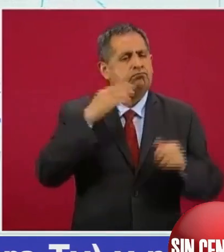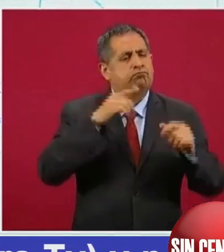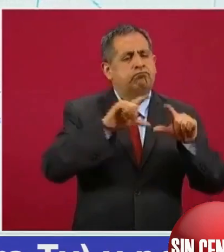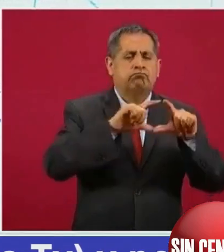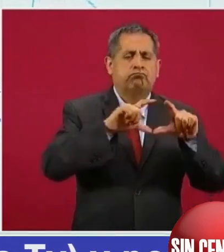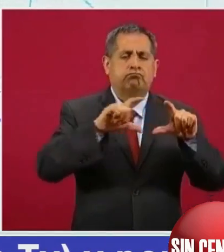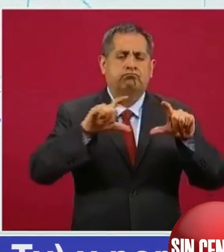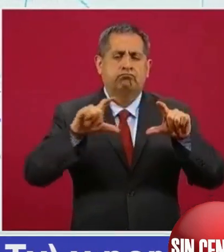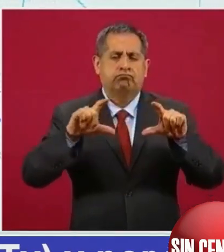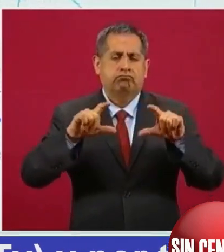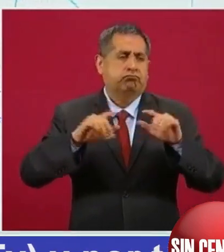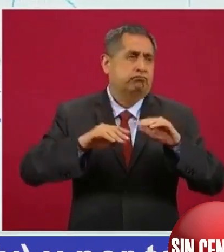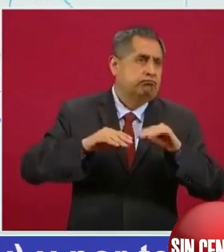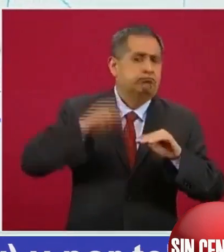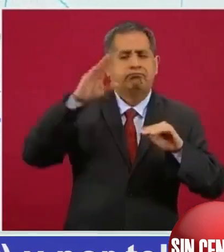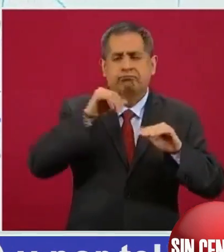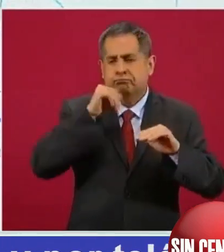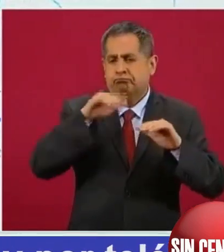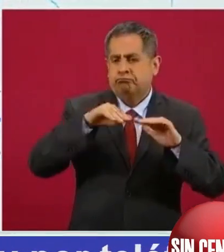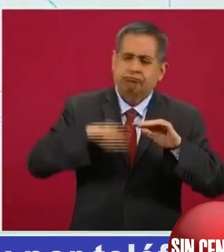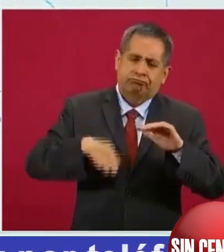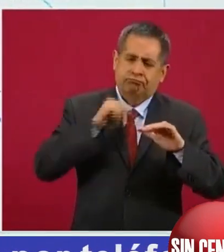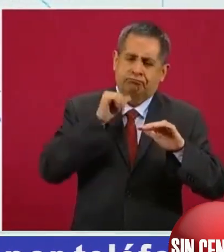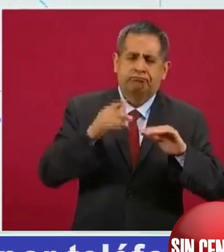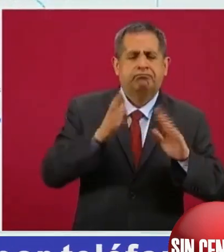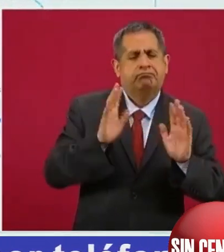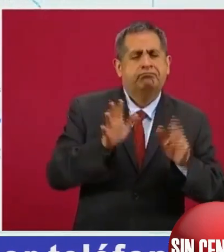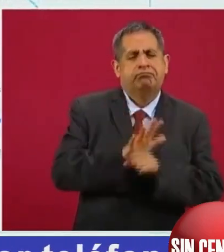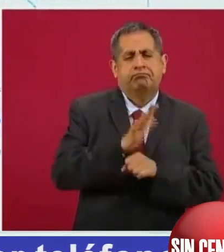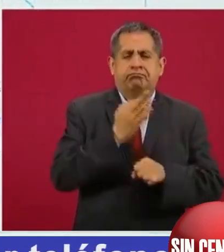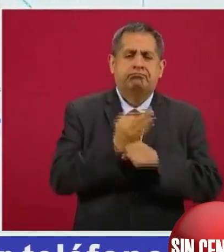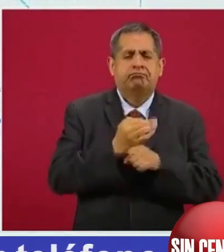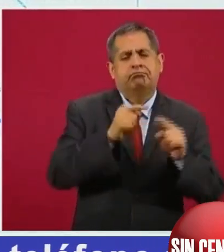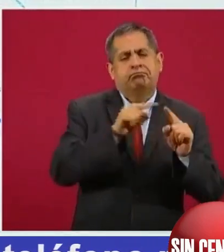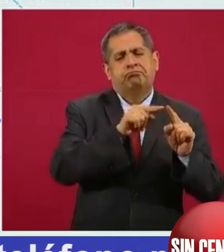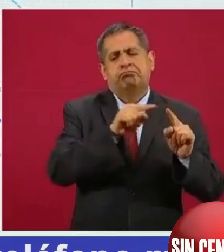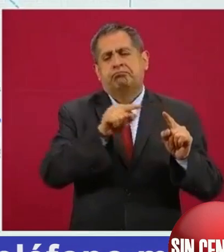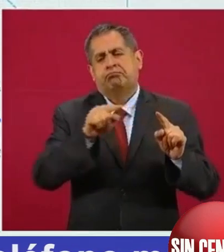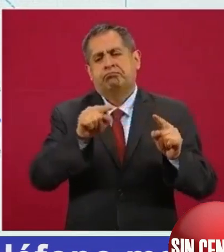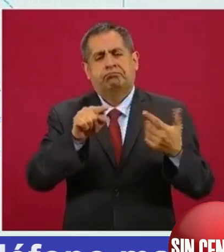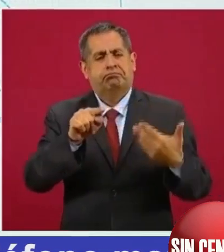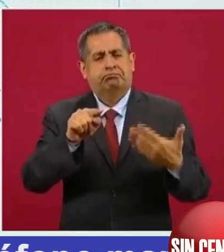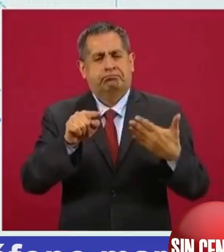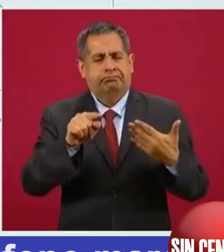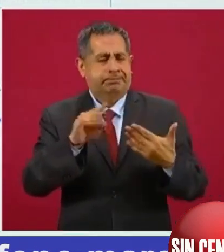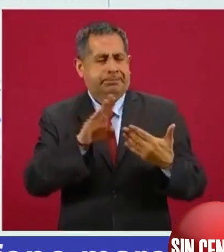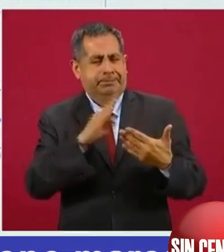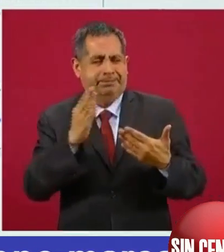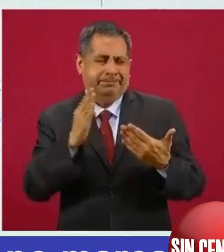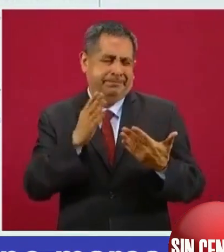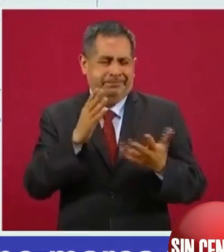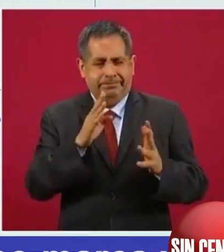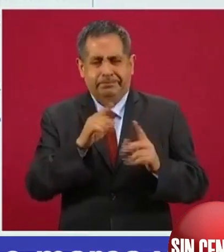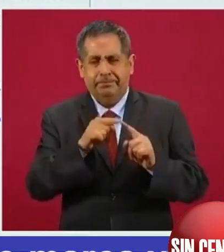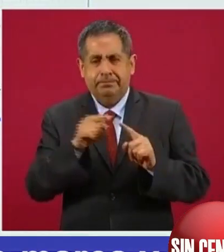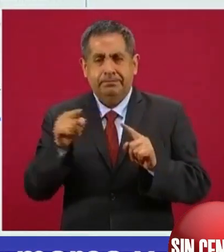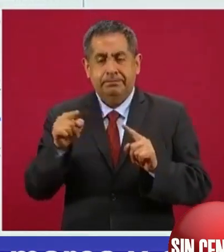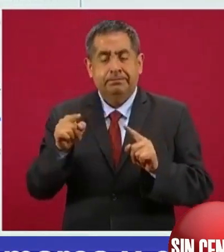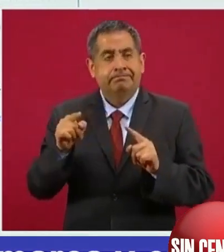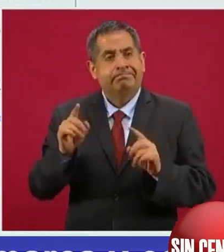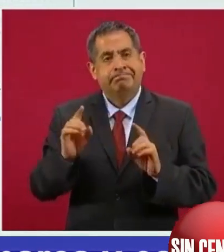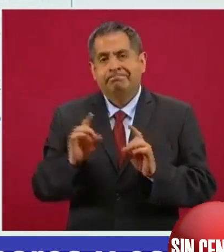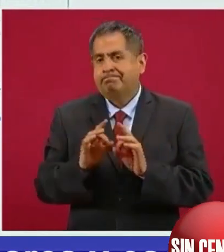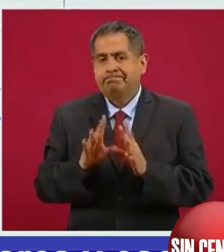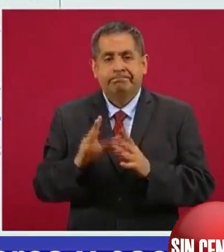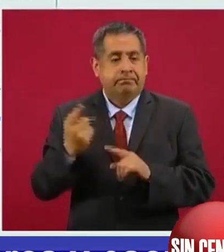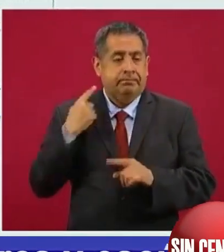meseta a cuando no hay un incremento ni un descenso, que es el promedio de lo que ocurre aquí, aunque hay subidas y bajadas, y desde la